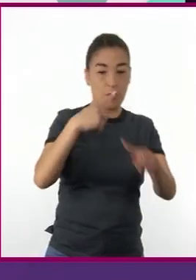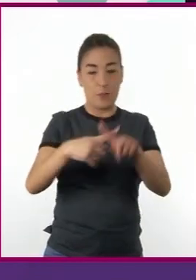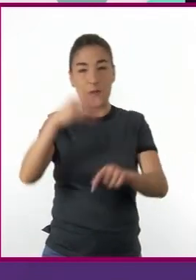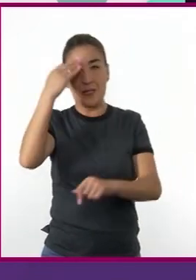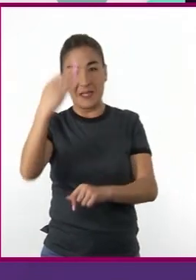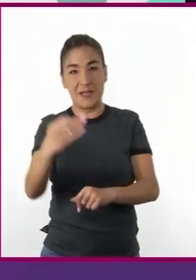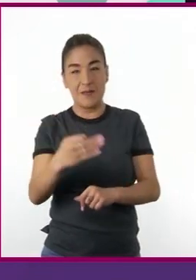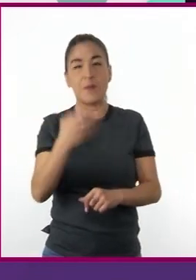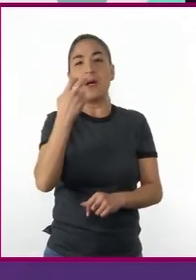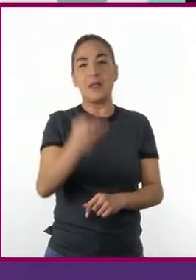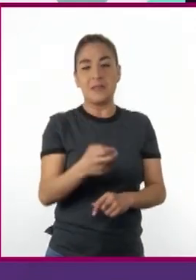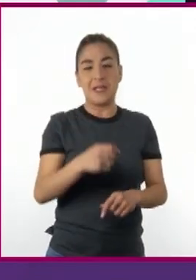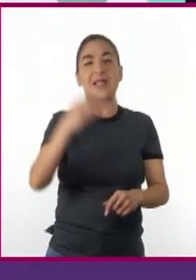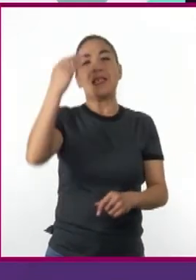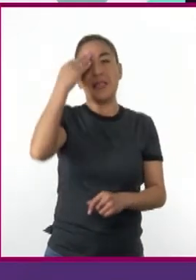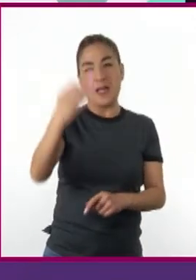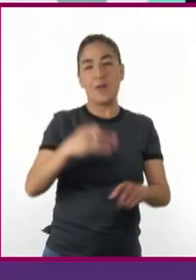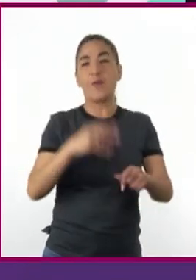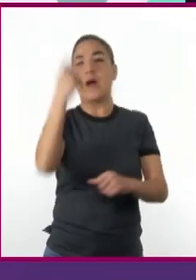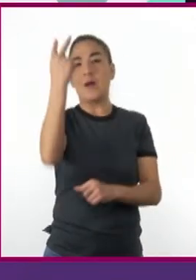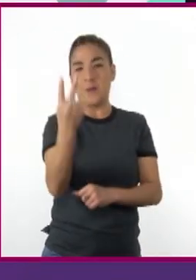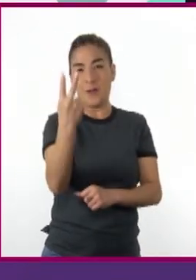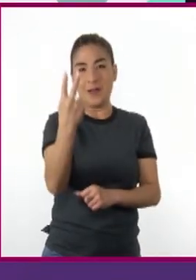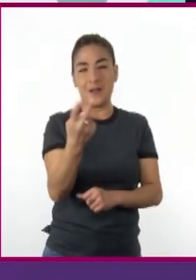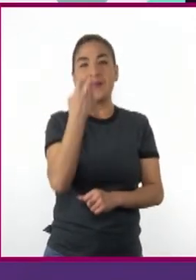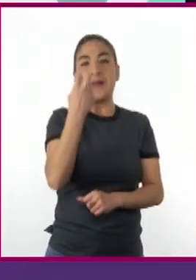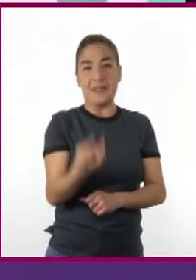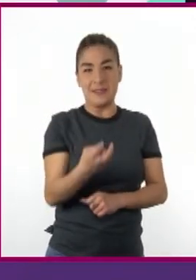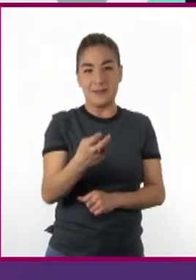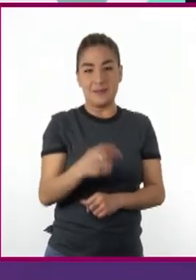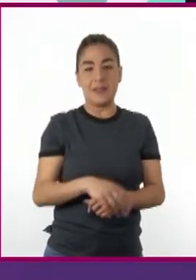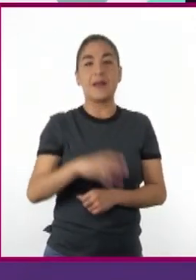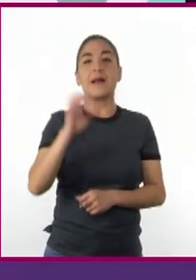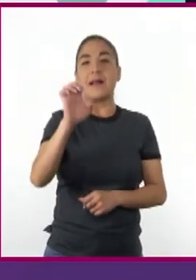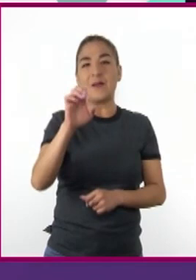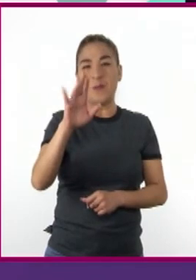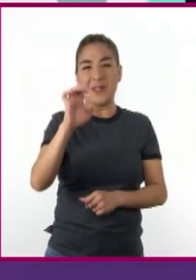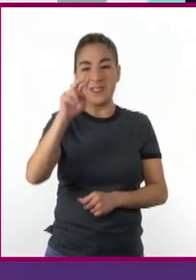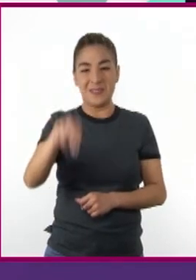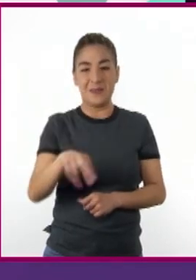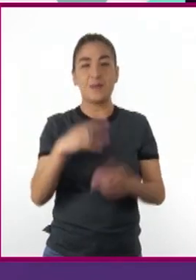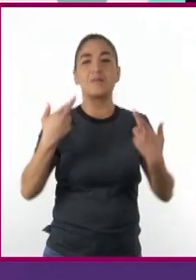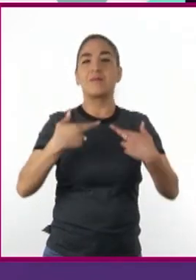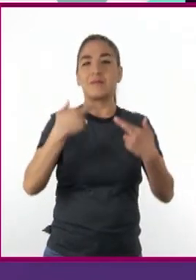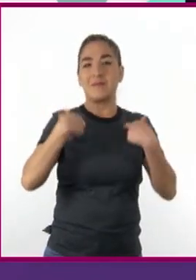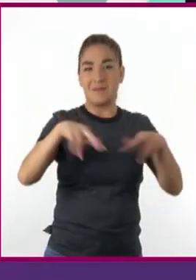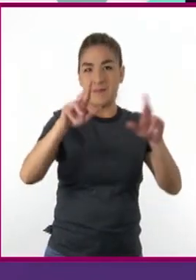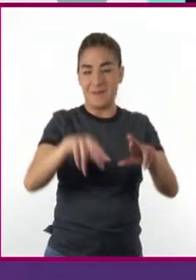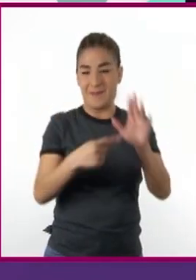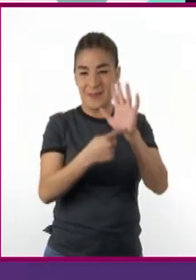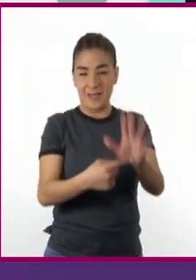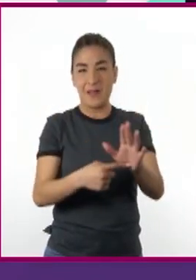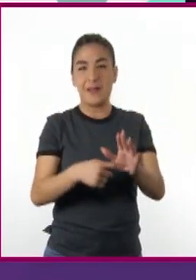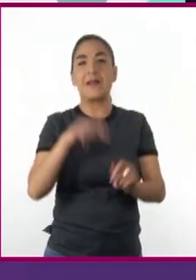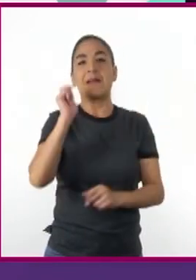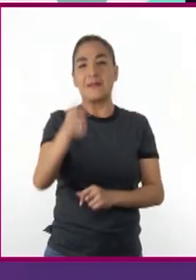da tiempo al cuadrado. Por lo tanto, la ecuación que representa este problema